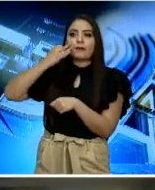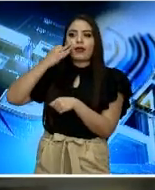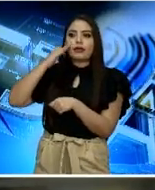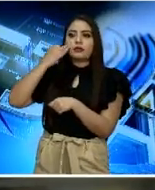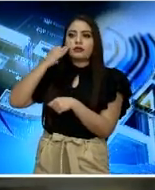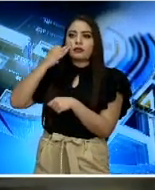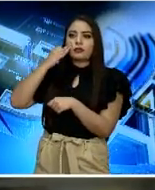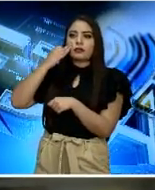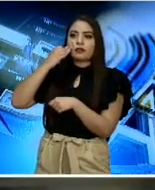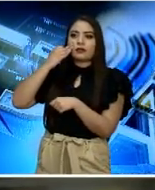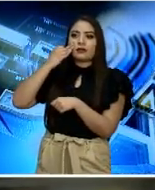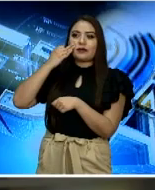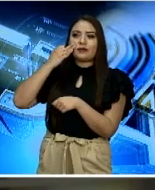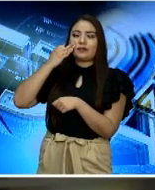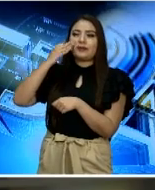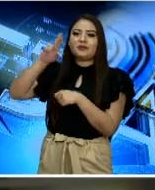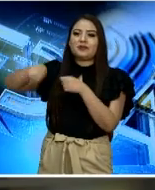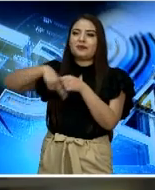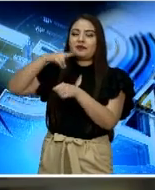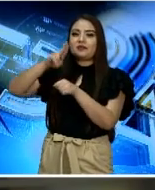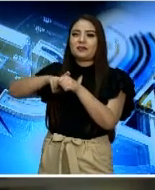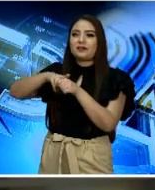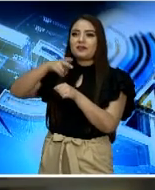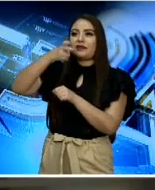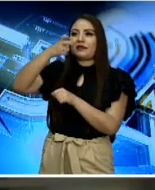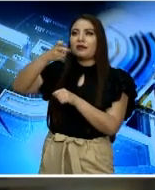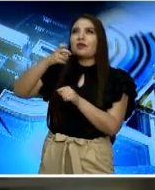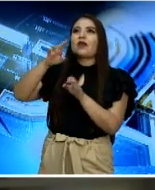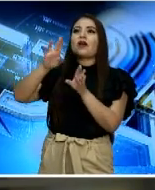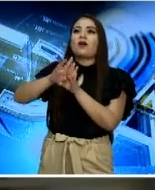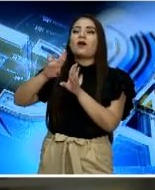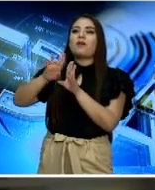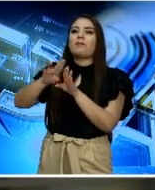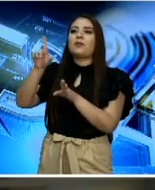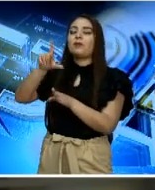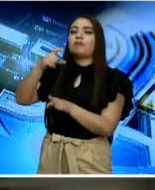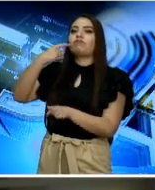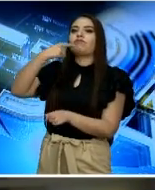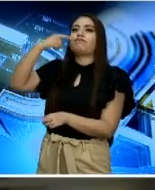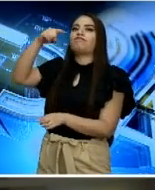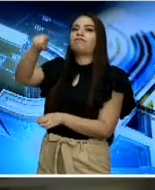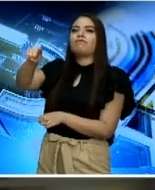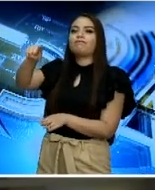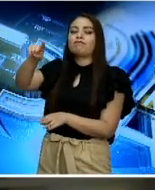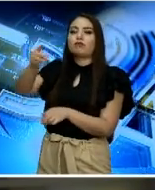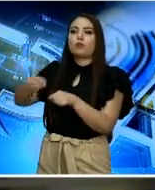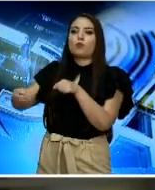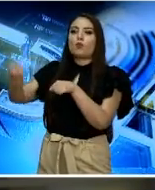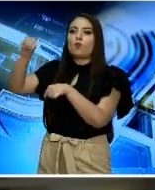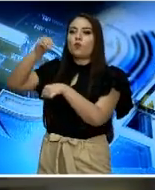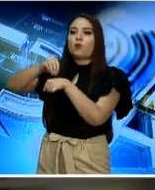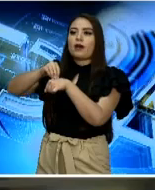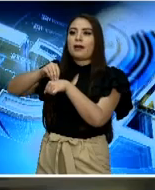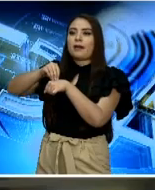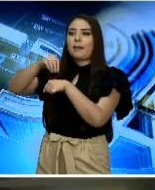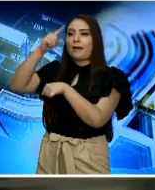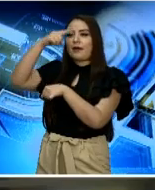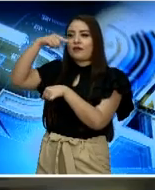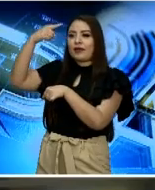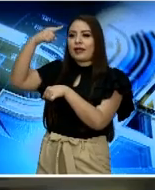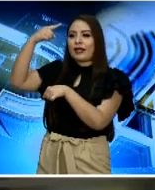común esta práctica de denunciar, exponer, manifestar alguna